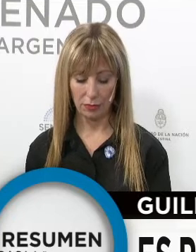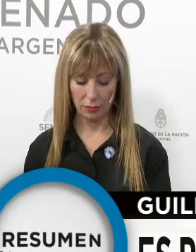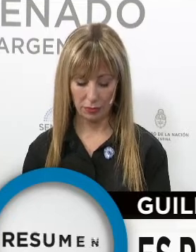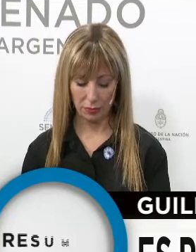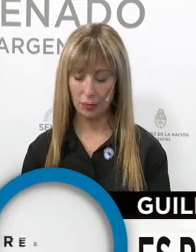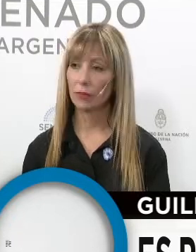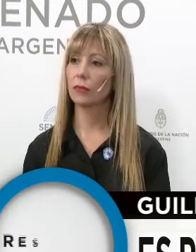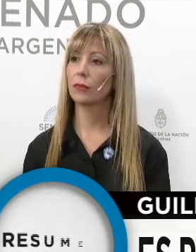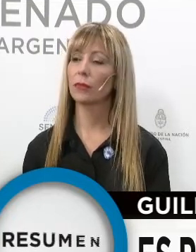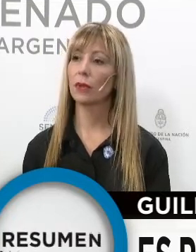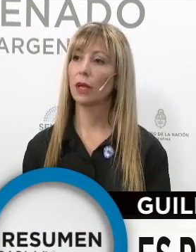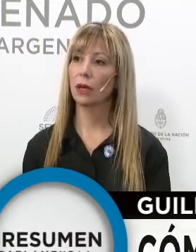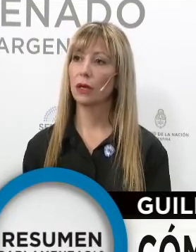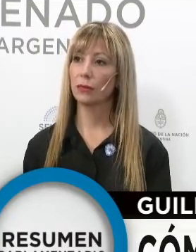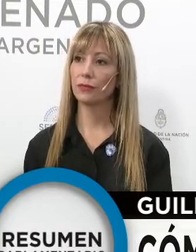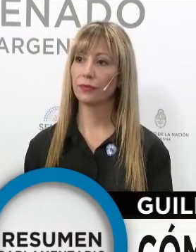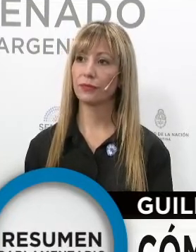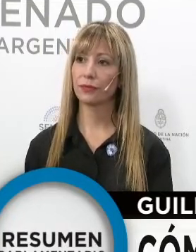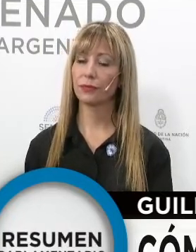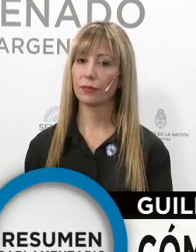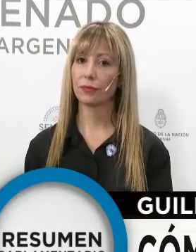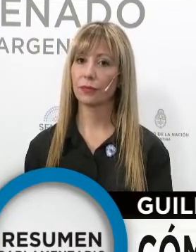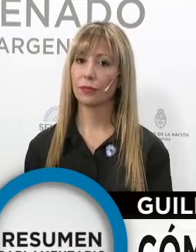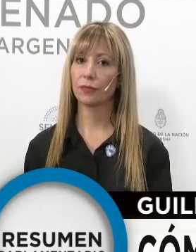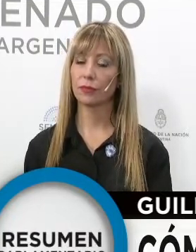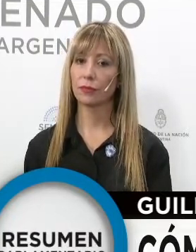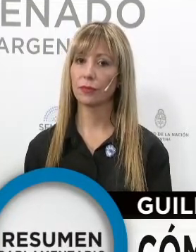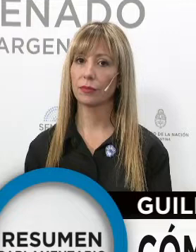gobernadores, defendiendo la posición de las provincias,